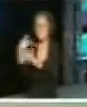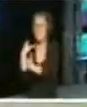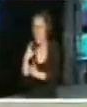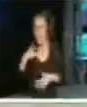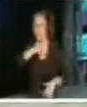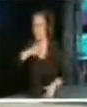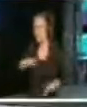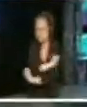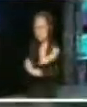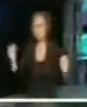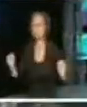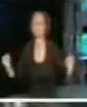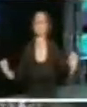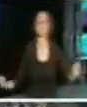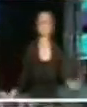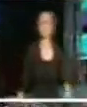Ah,